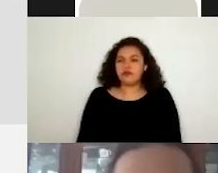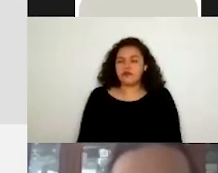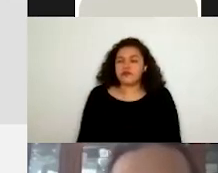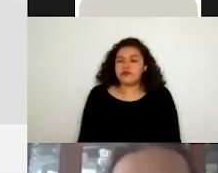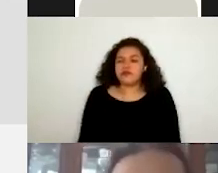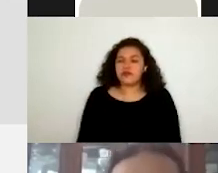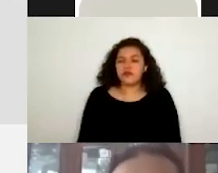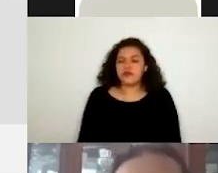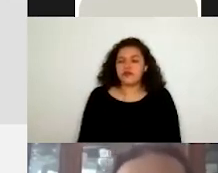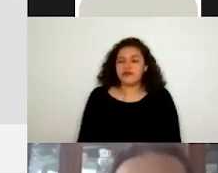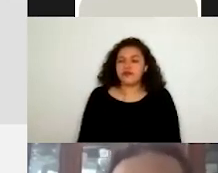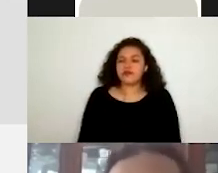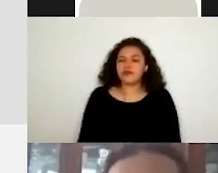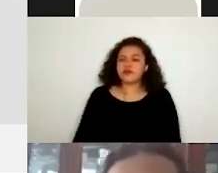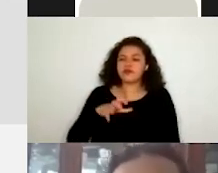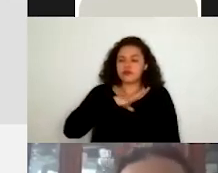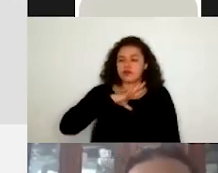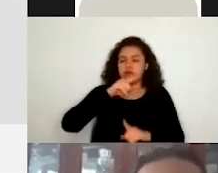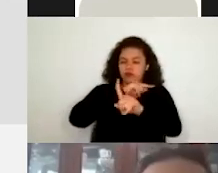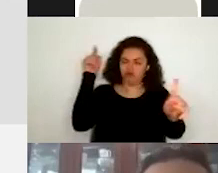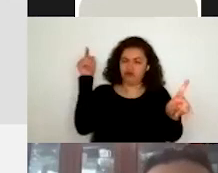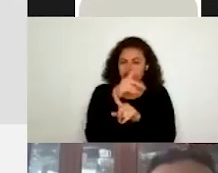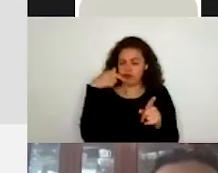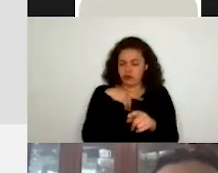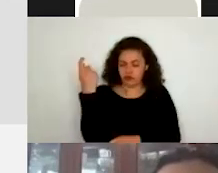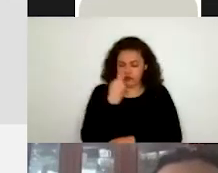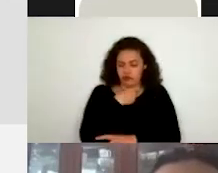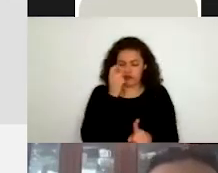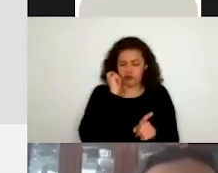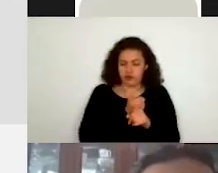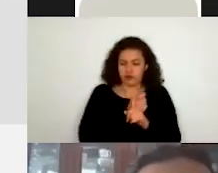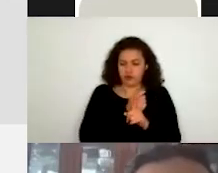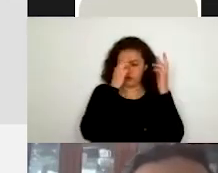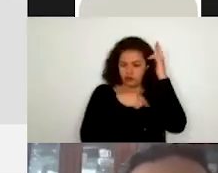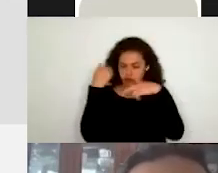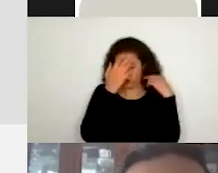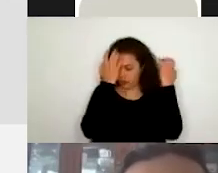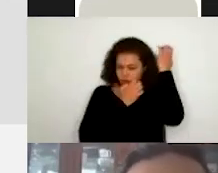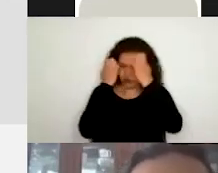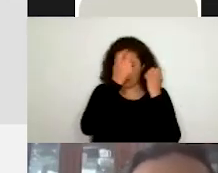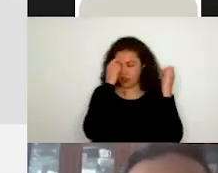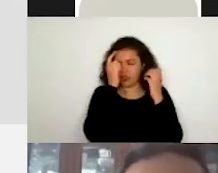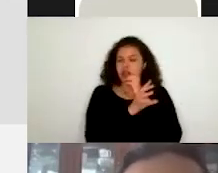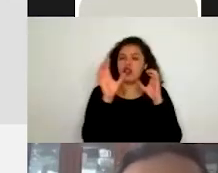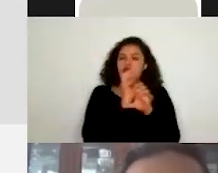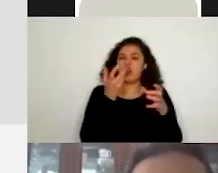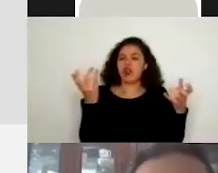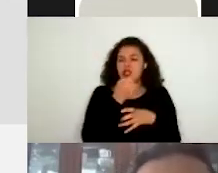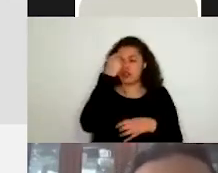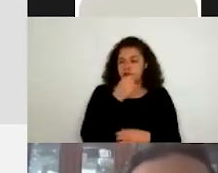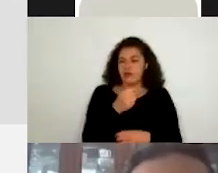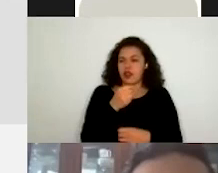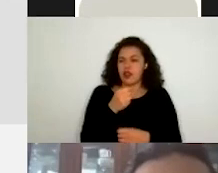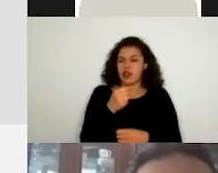Es aquel el cual tiene por objeto la identificación, análisis y evaluación de los factores que pueden influir en